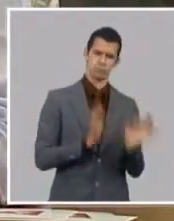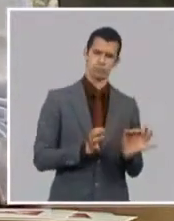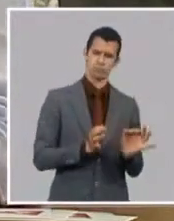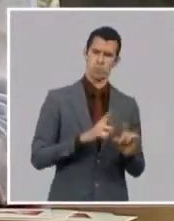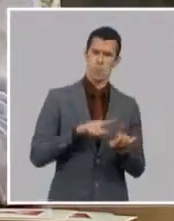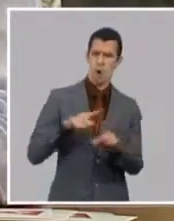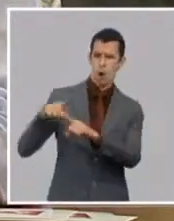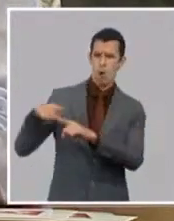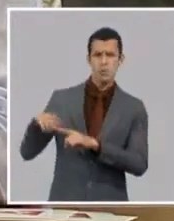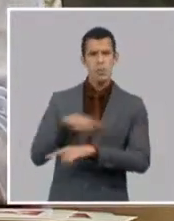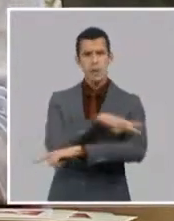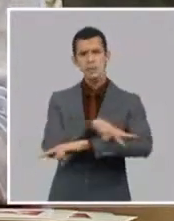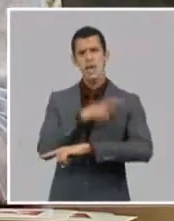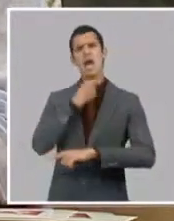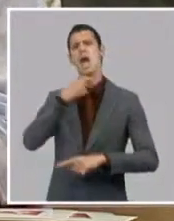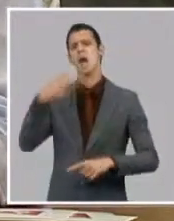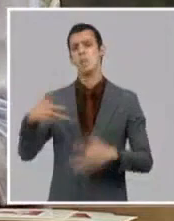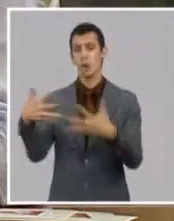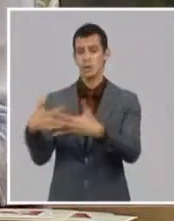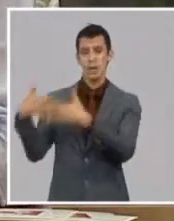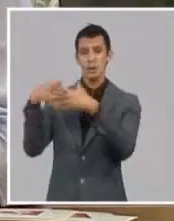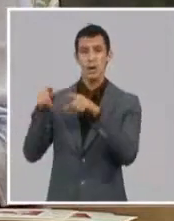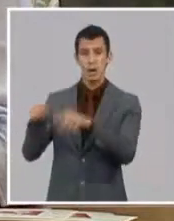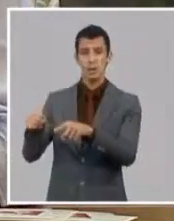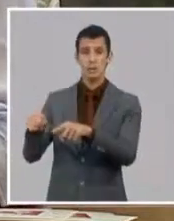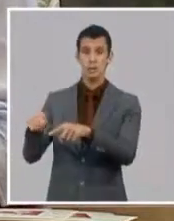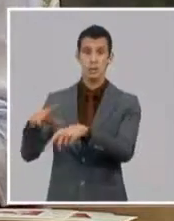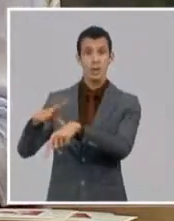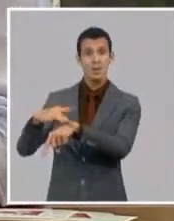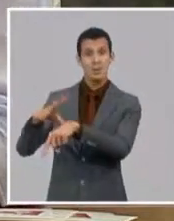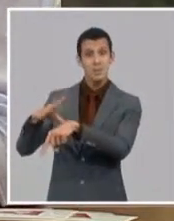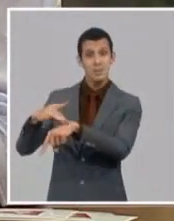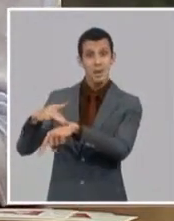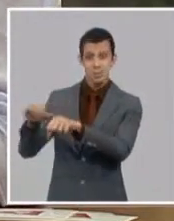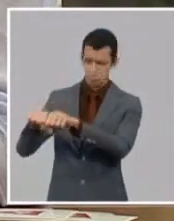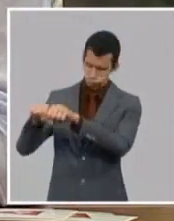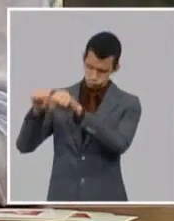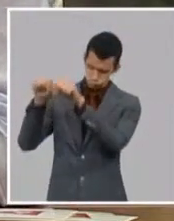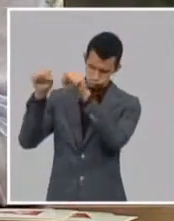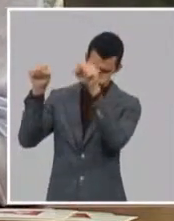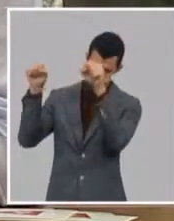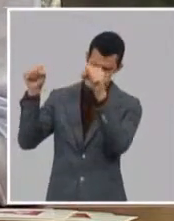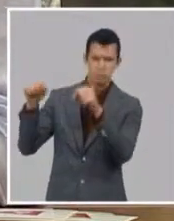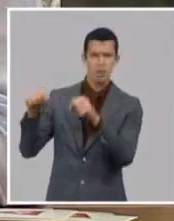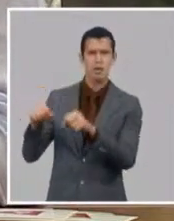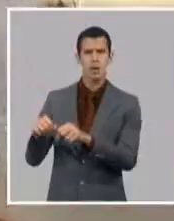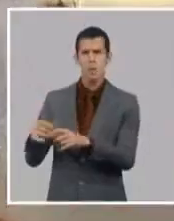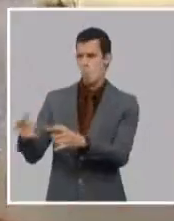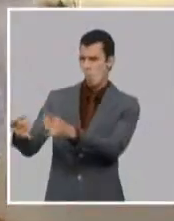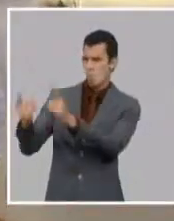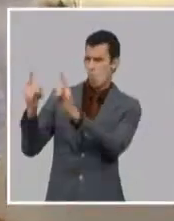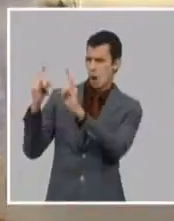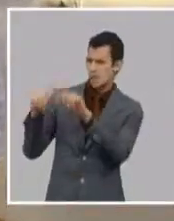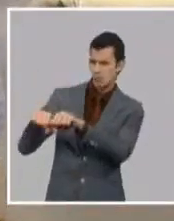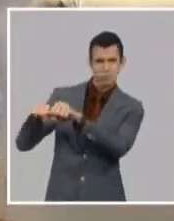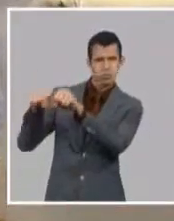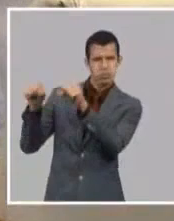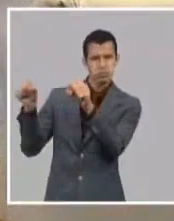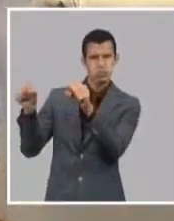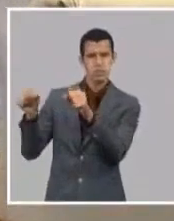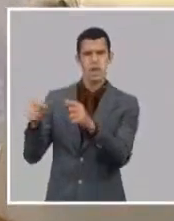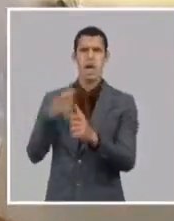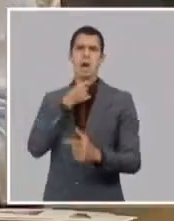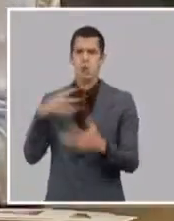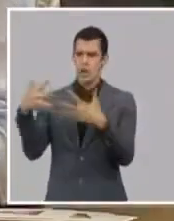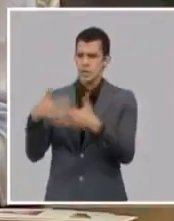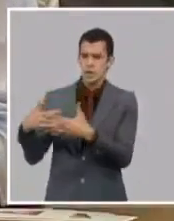incluso los Estados Unidos. En Estados Unidos hubo un pico pandémico. ¿Por qué no hubo un SOS para Estados Unidos? Y hay un resurgimiento. Y tiene un resurgimiento